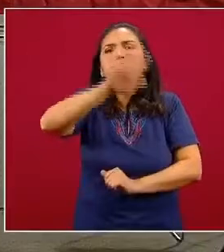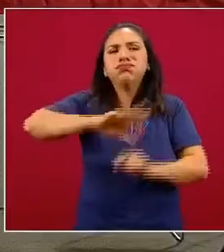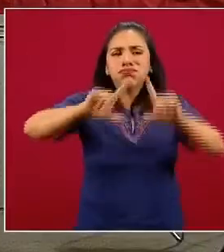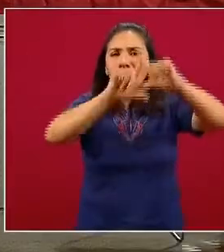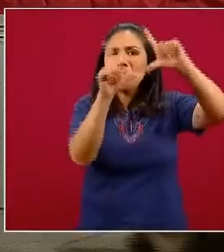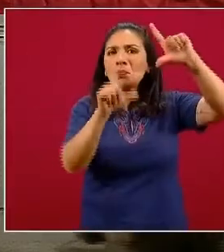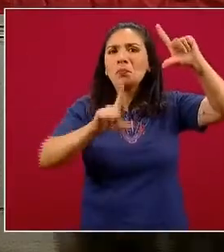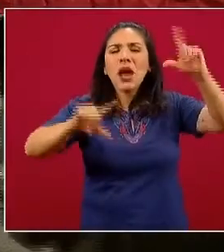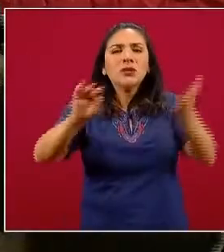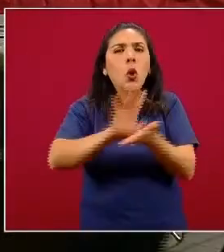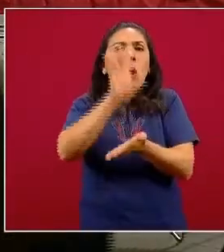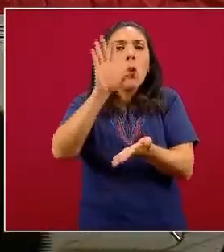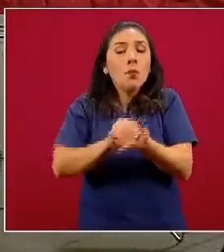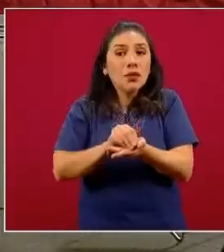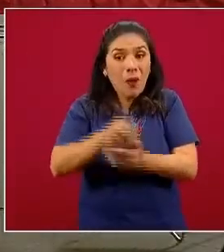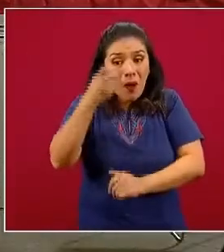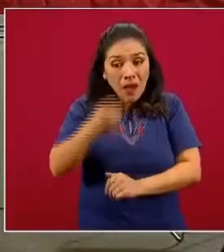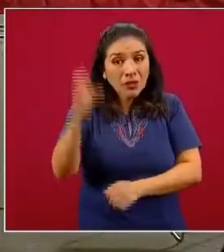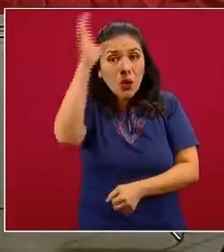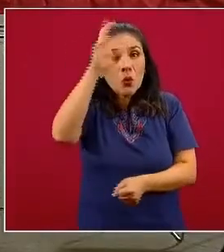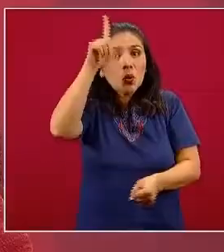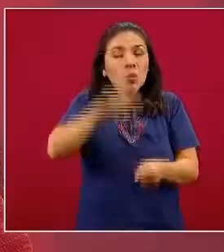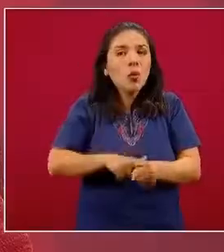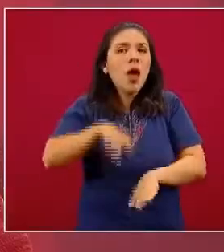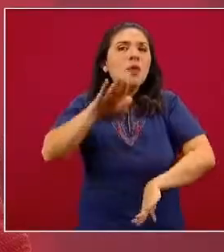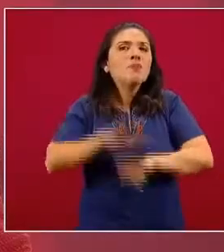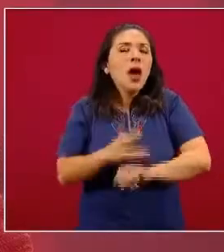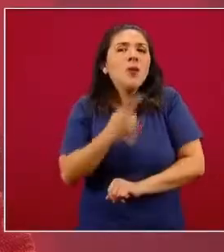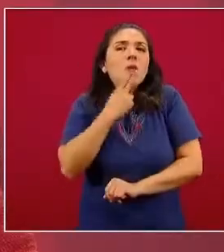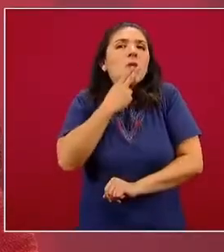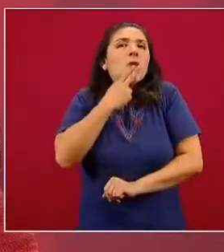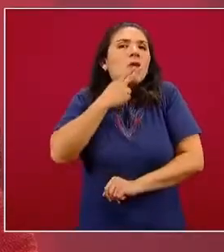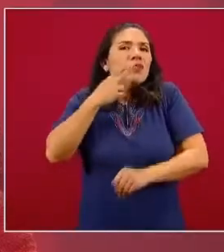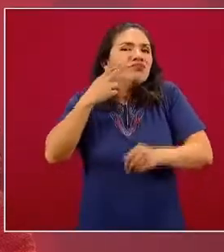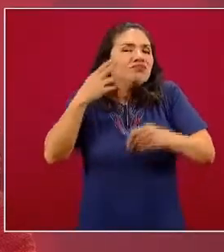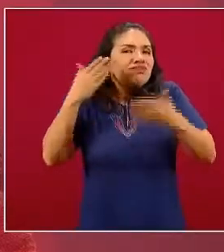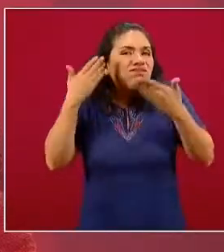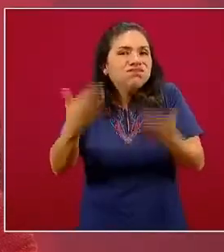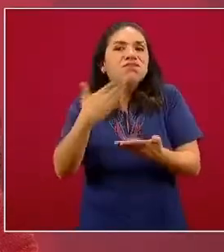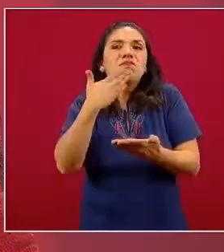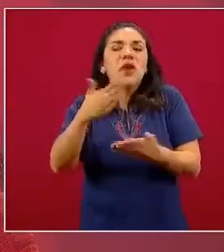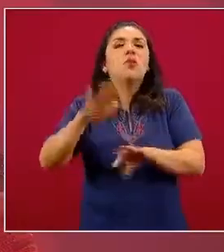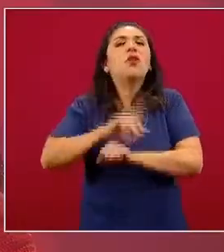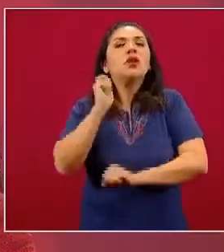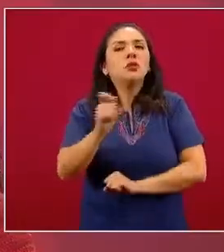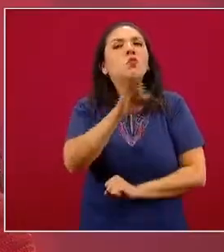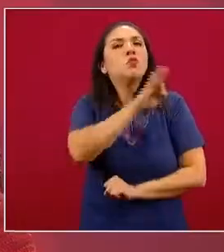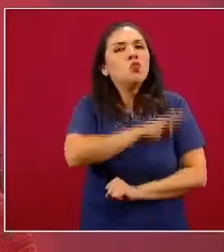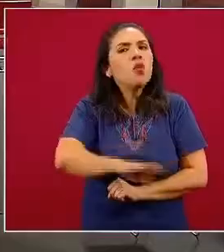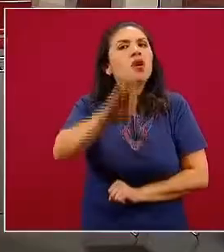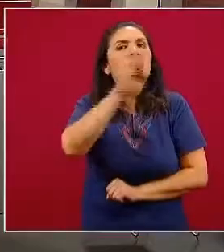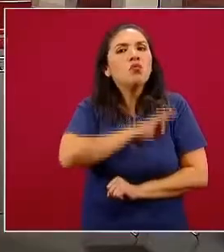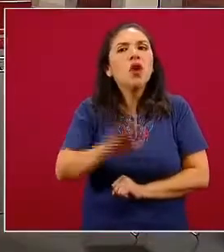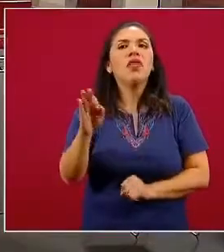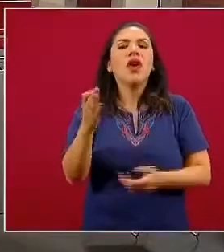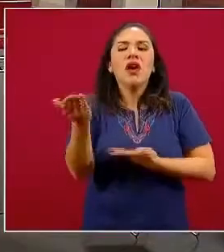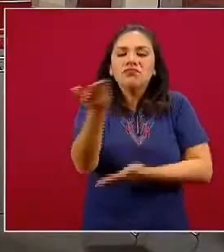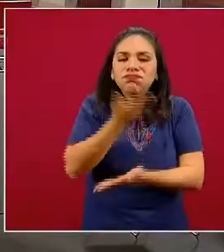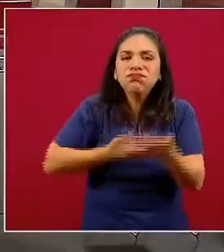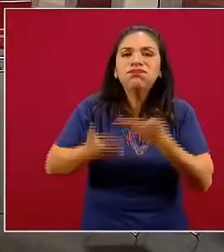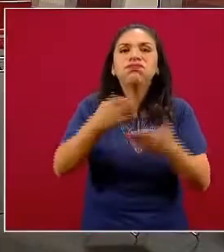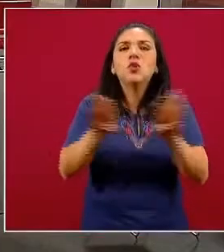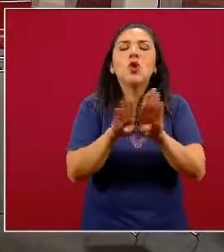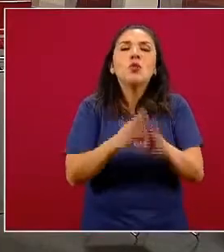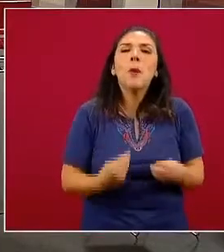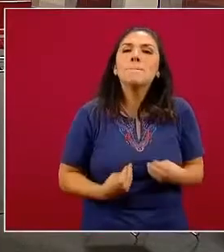el país y somos una cultura privilegiada por tener esta posibilidad de diálogo desde